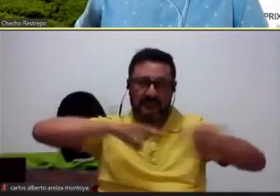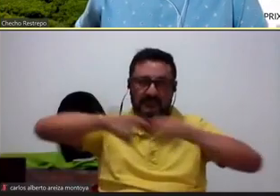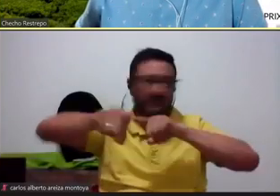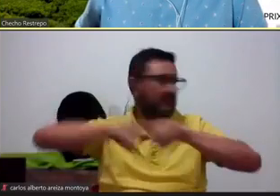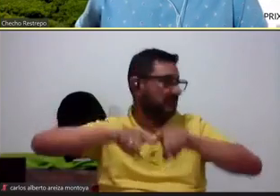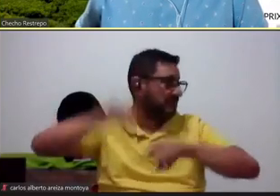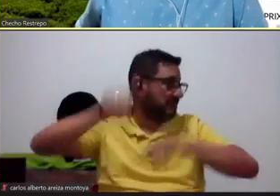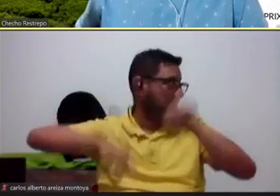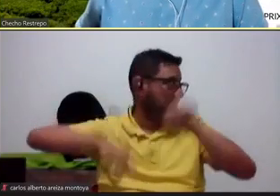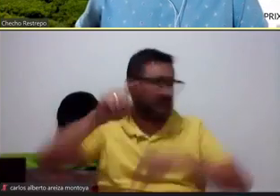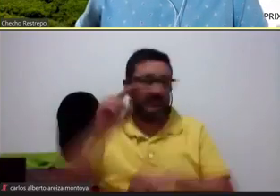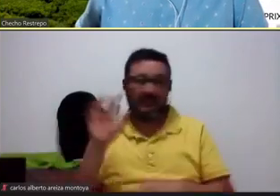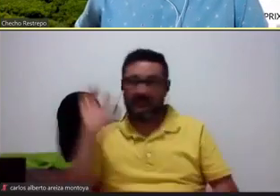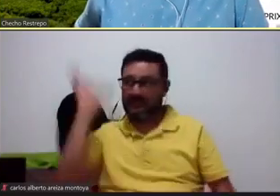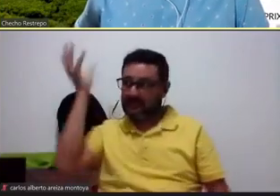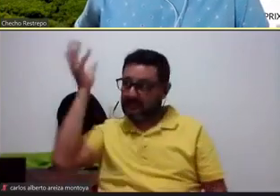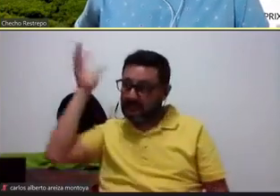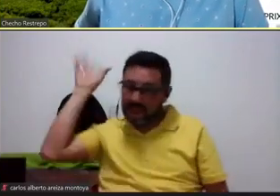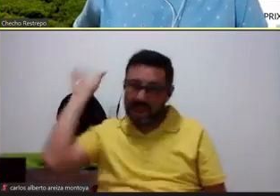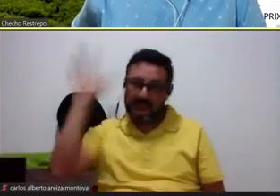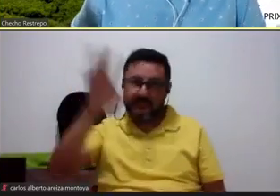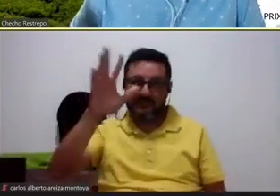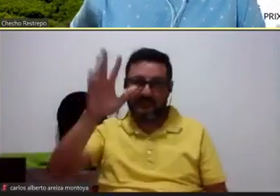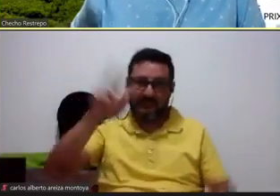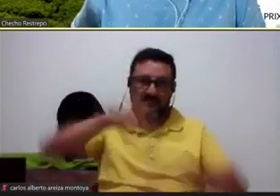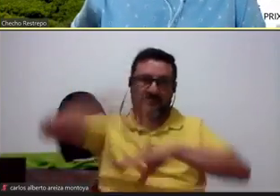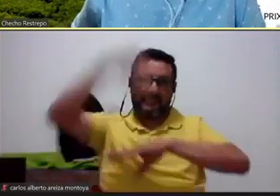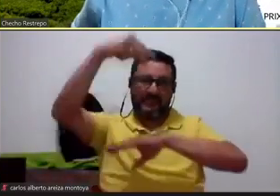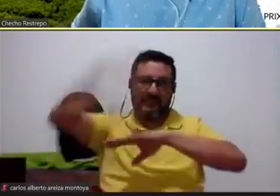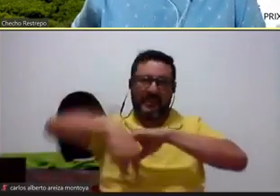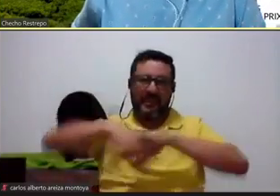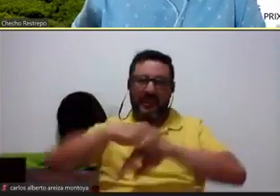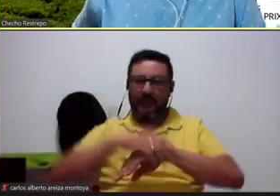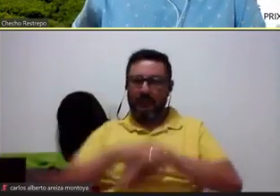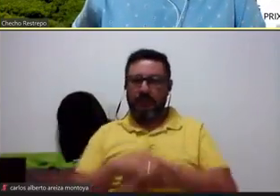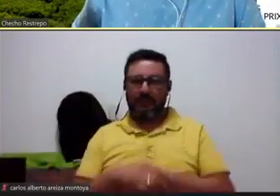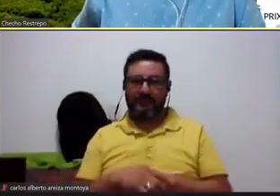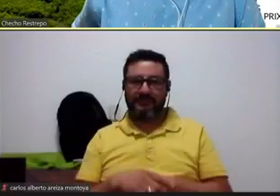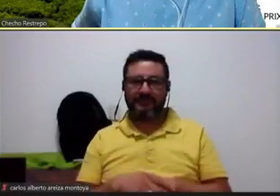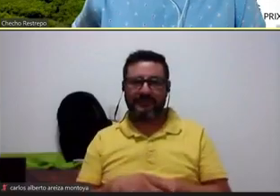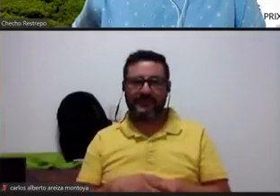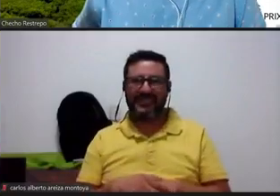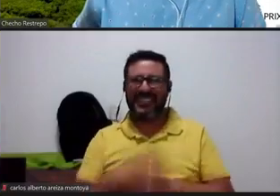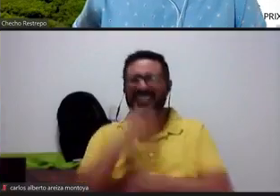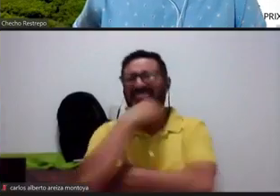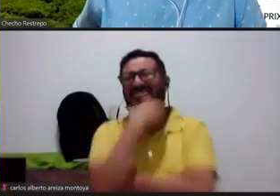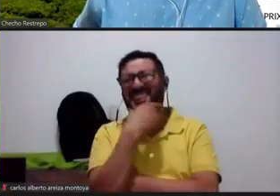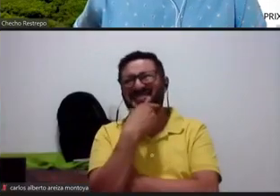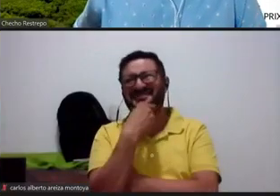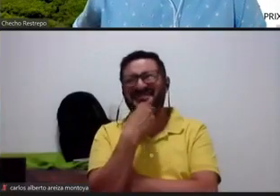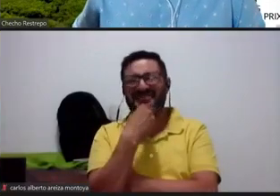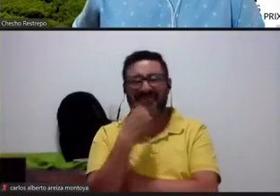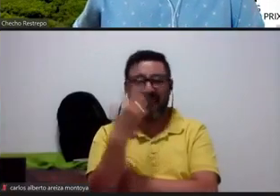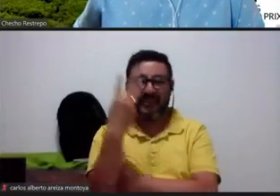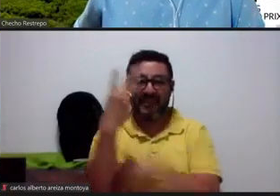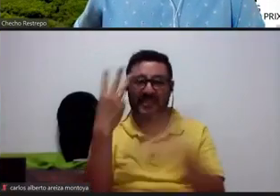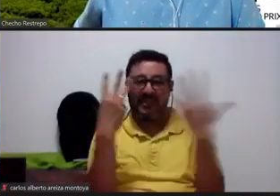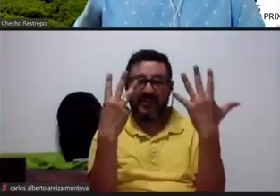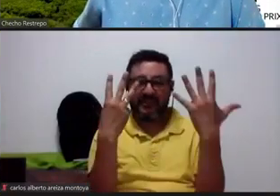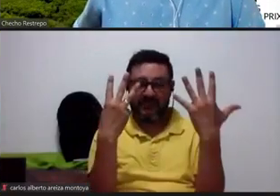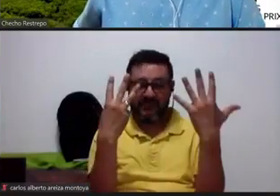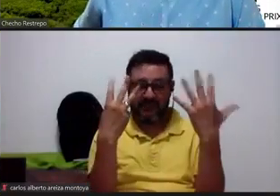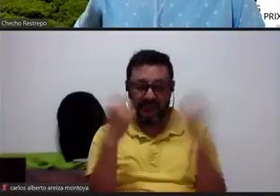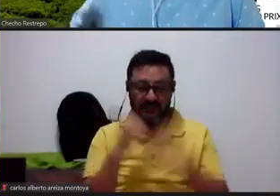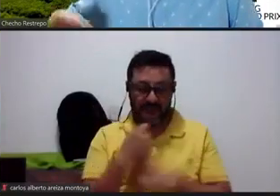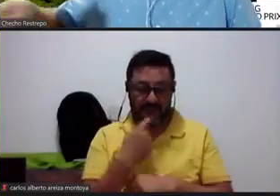polo, pero clavados eso, ¿cómo dice uno? Voy para allá. No, y a los 8 años, por acá Jefferson